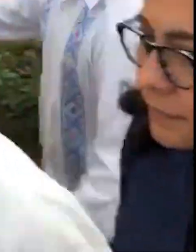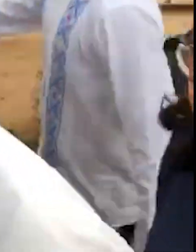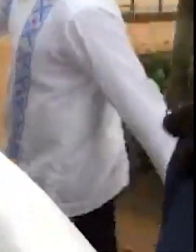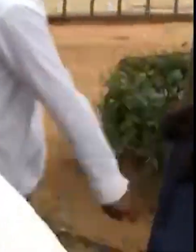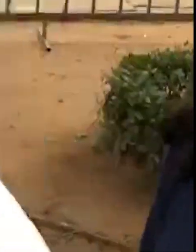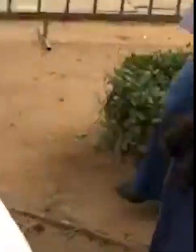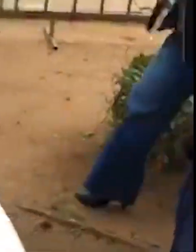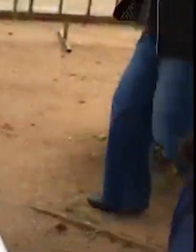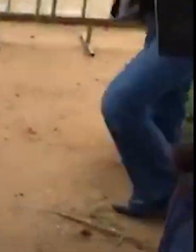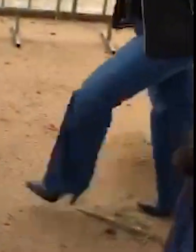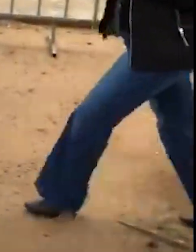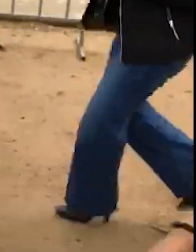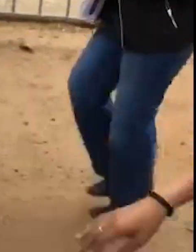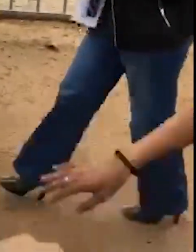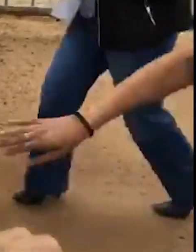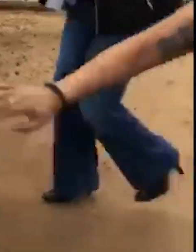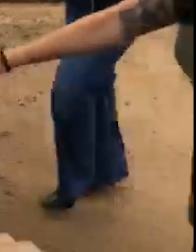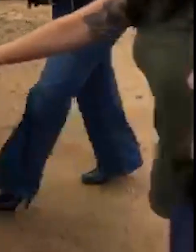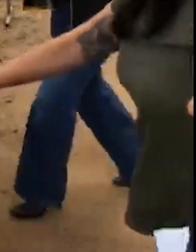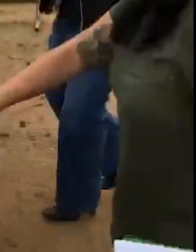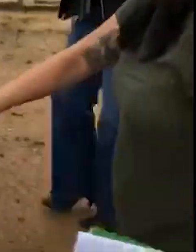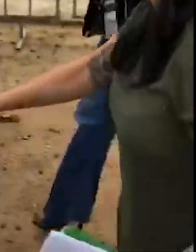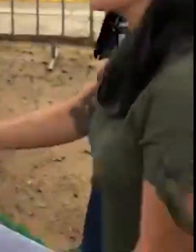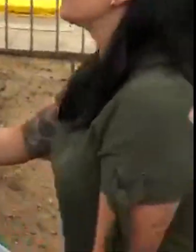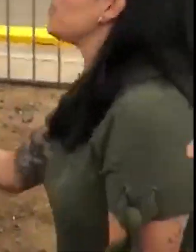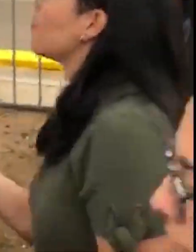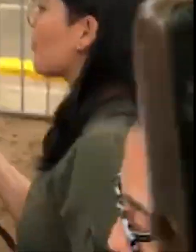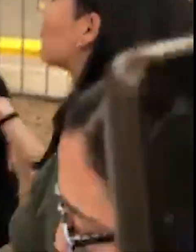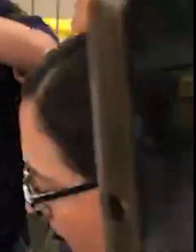¿Que tiene alguna nacionalidad? ¿Ya se pusieron en contacto?